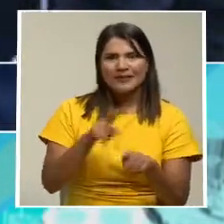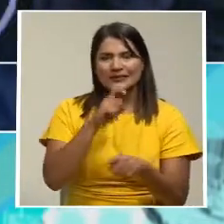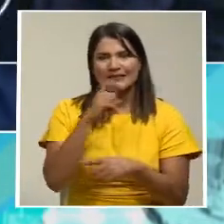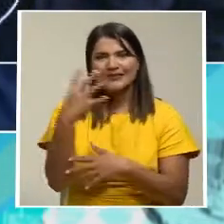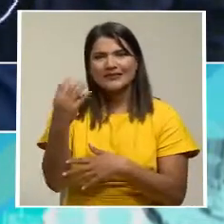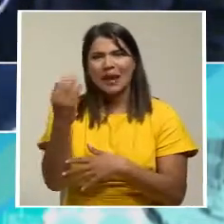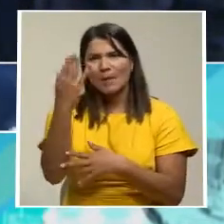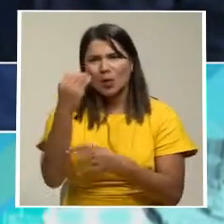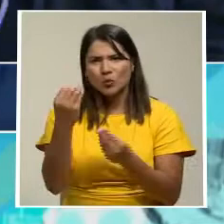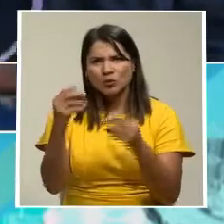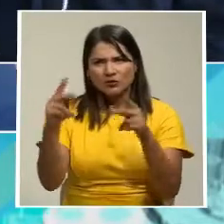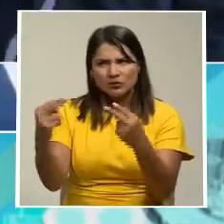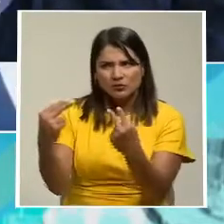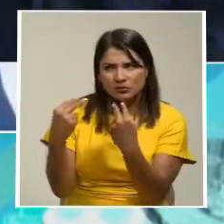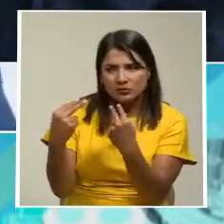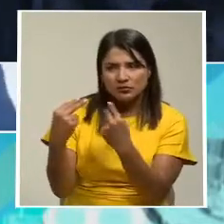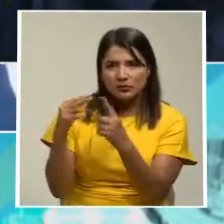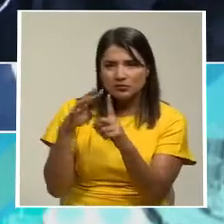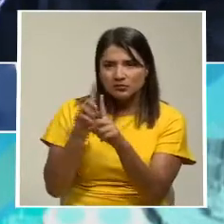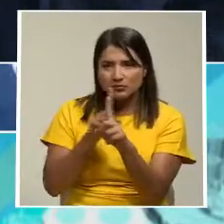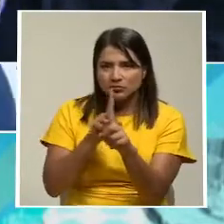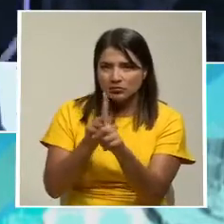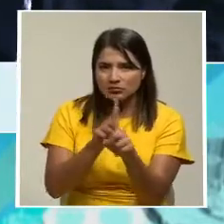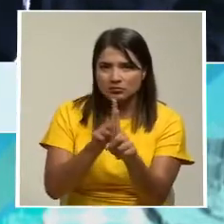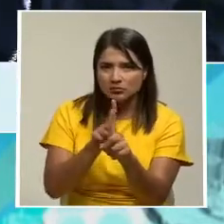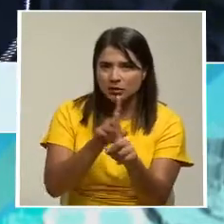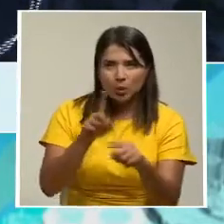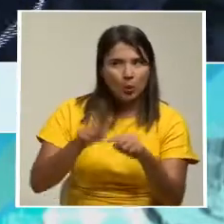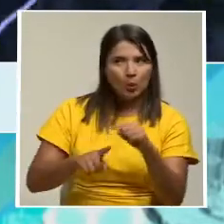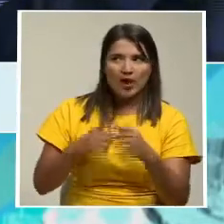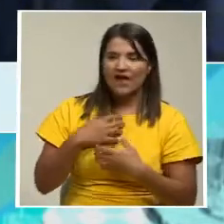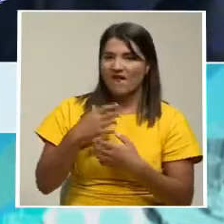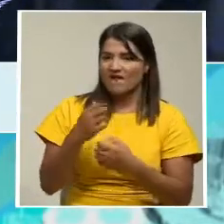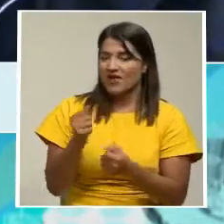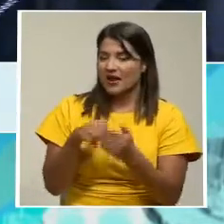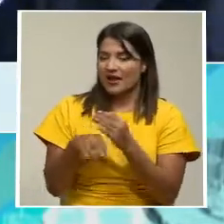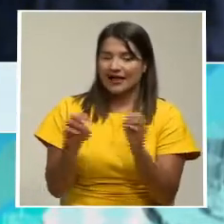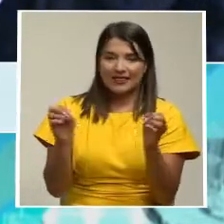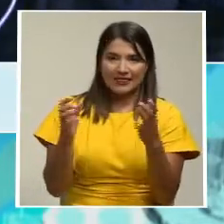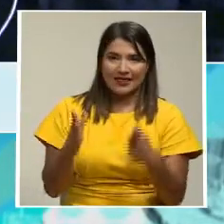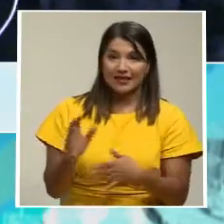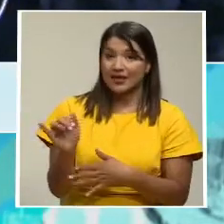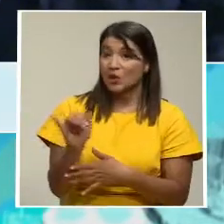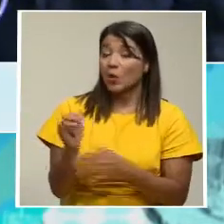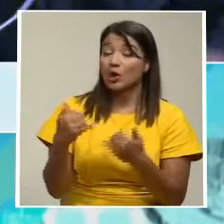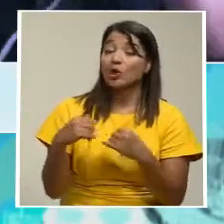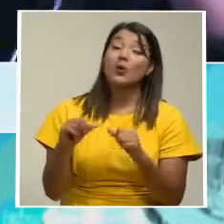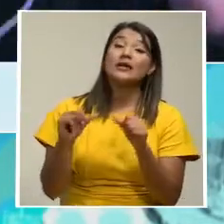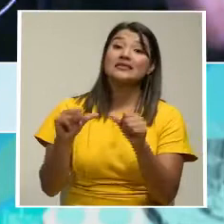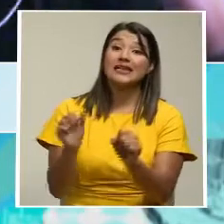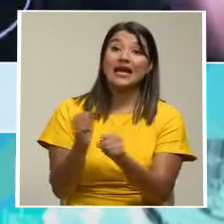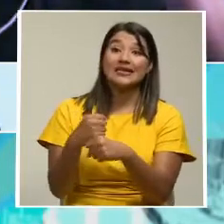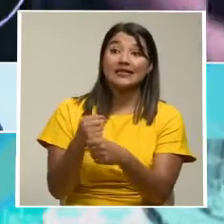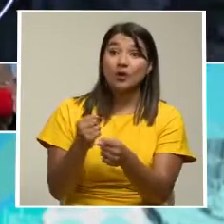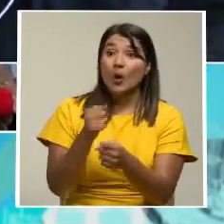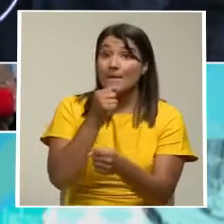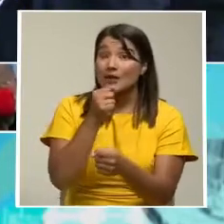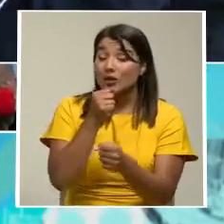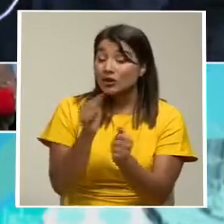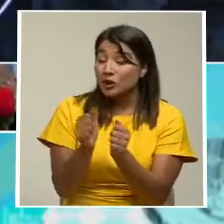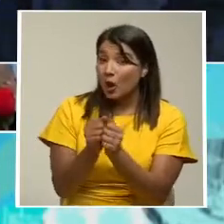gente que te vigila, que te persigue, que no puedes confiar en nadie. Y aún así siguen haciendo un periodismo de investigación